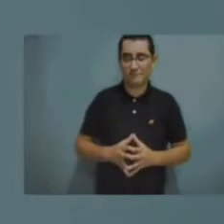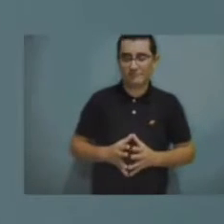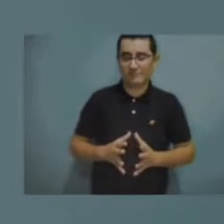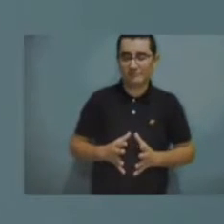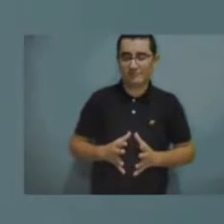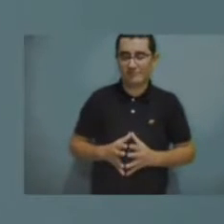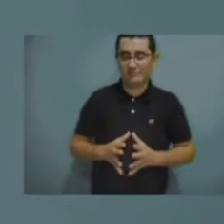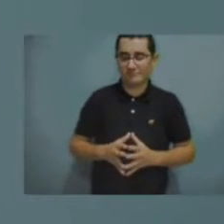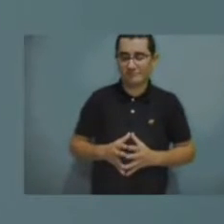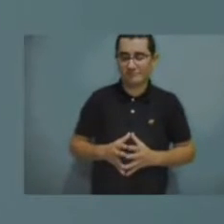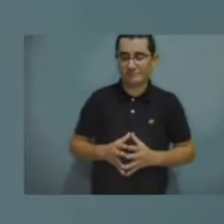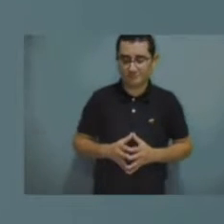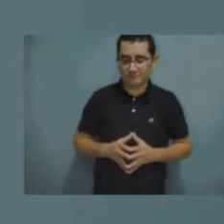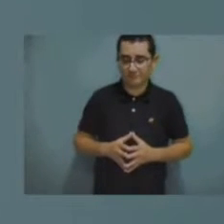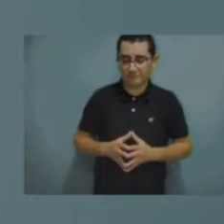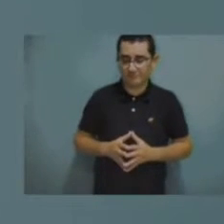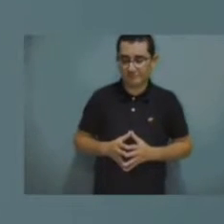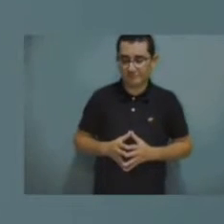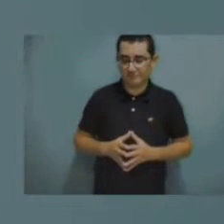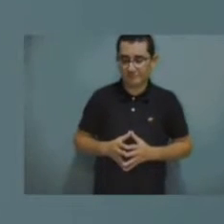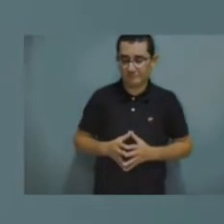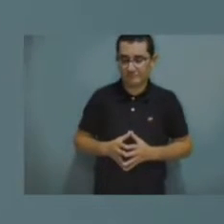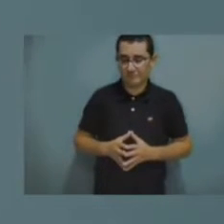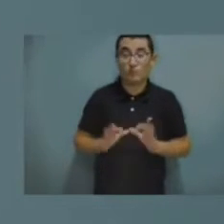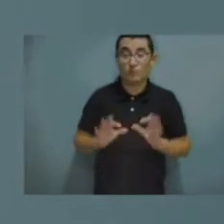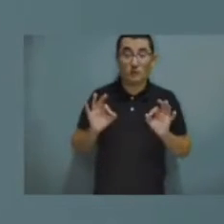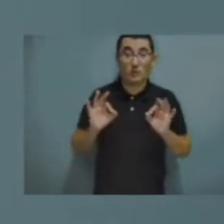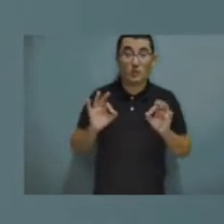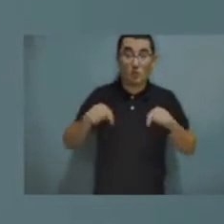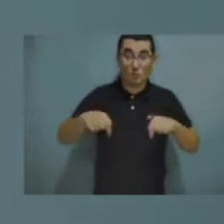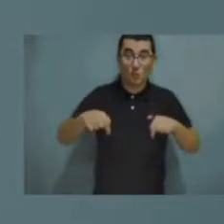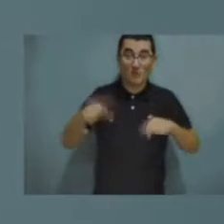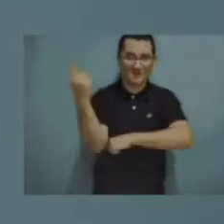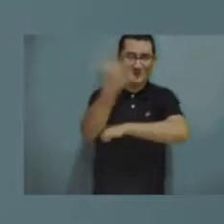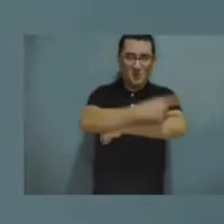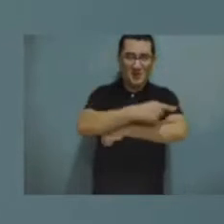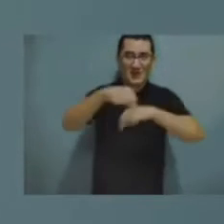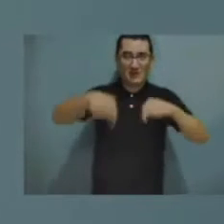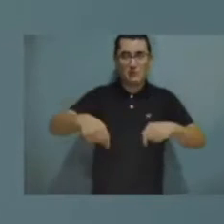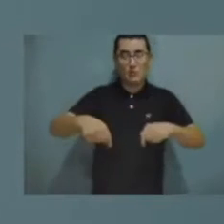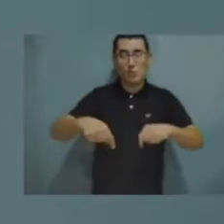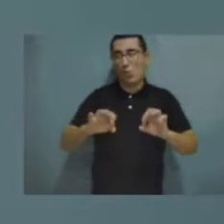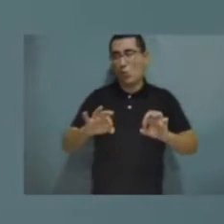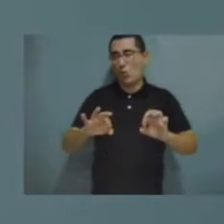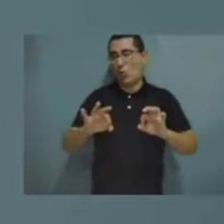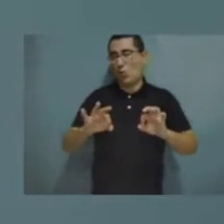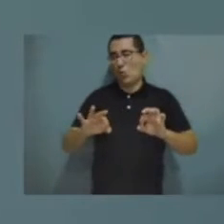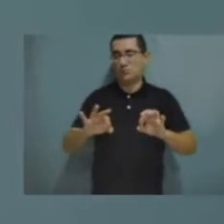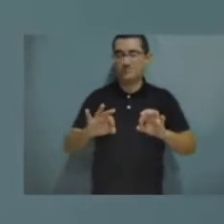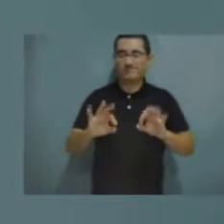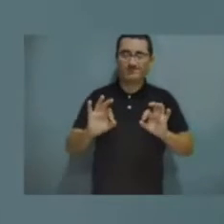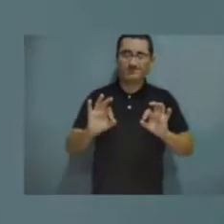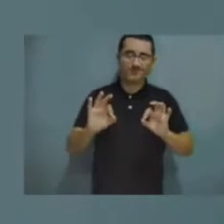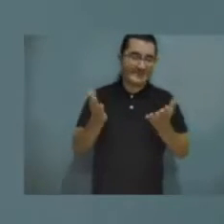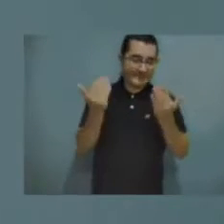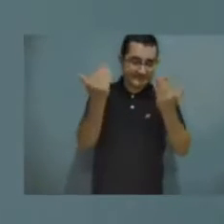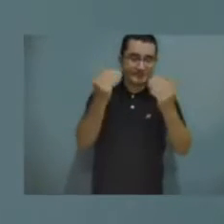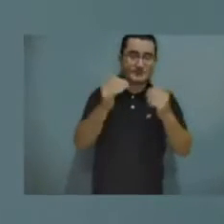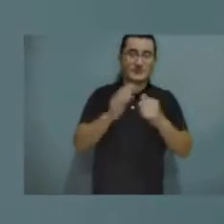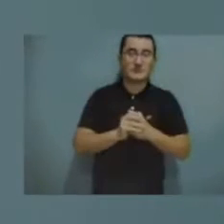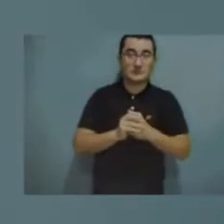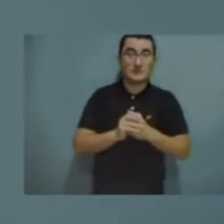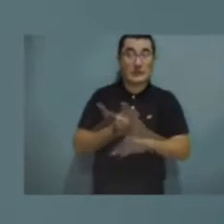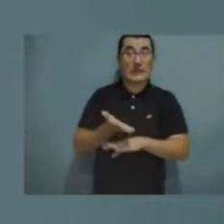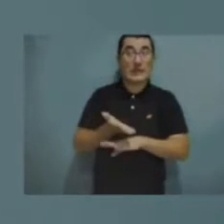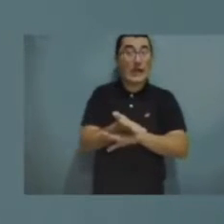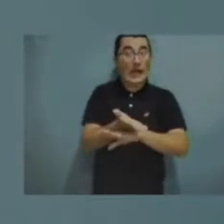Bueno, en el día de hoy hemos tenido una jornada muy productiva, muy exigente, muy exigente